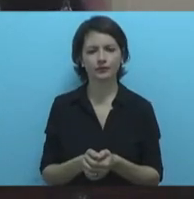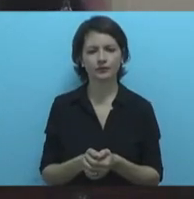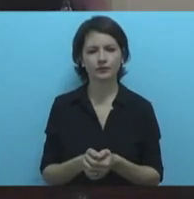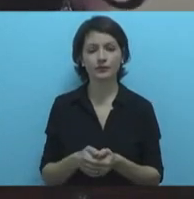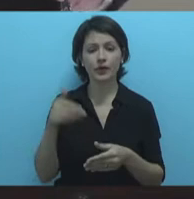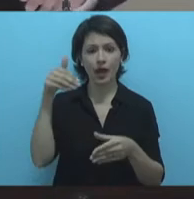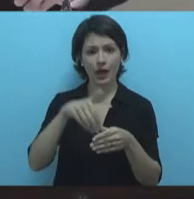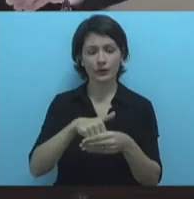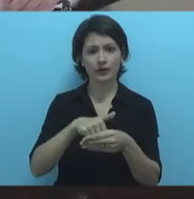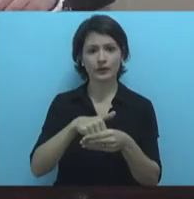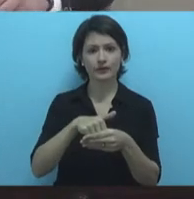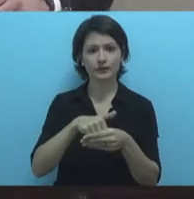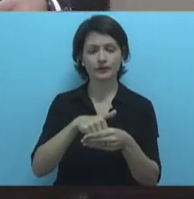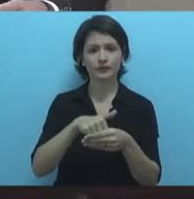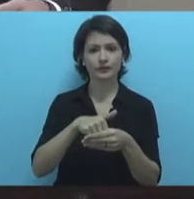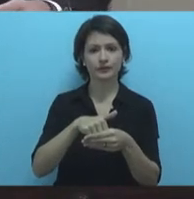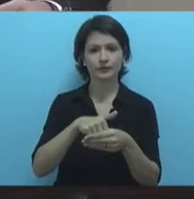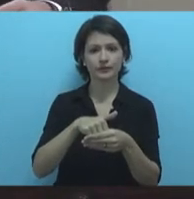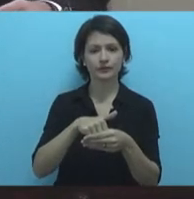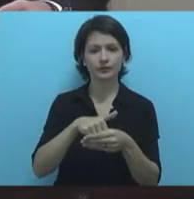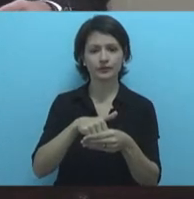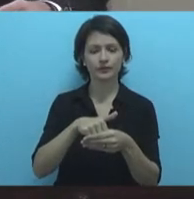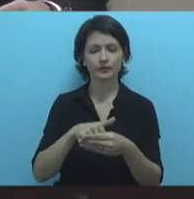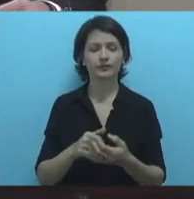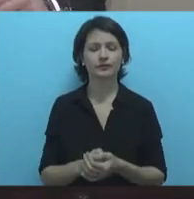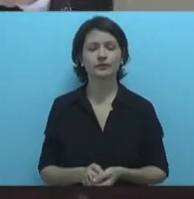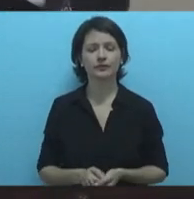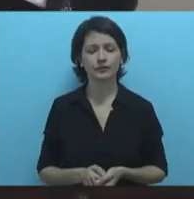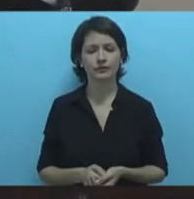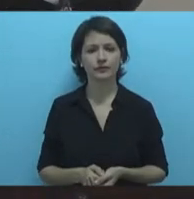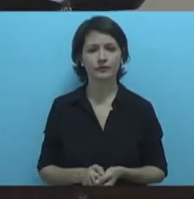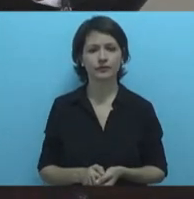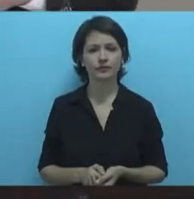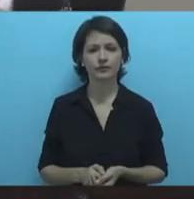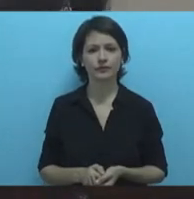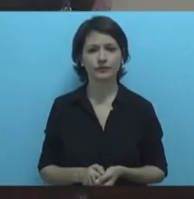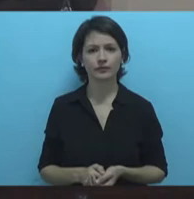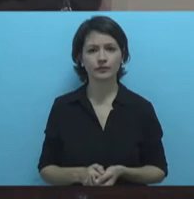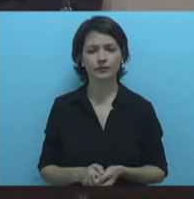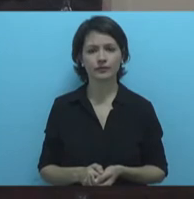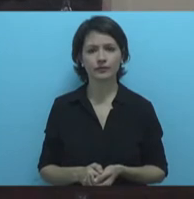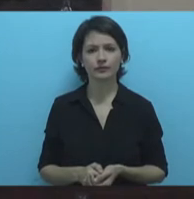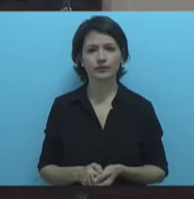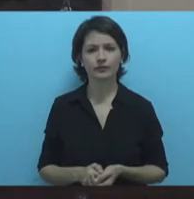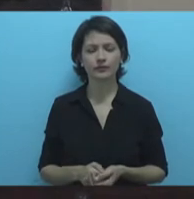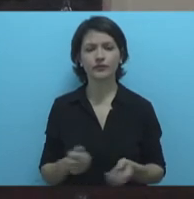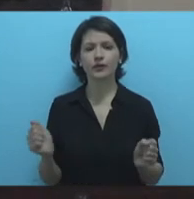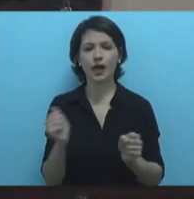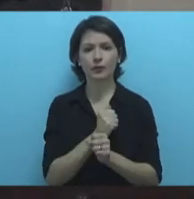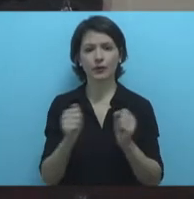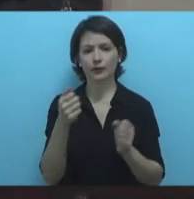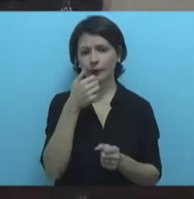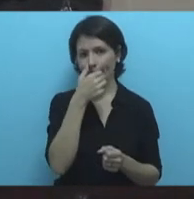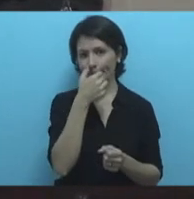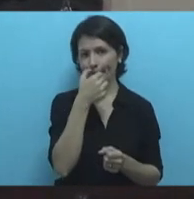sobre tablas aprobado a consideración del proyecto de resolución aprobado